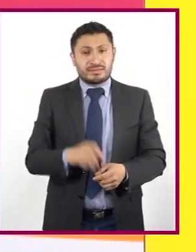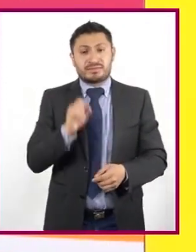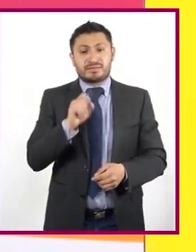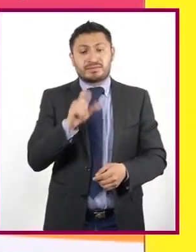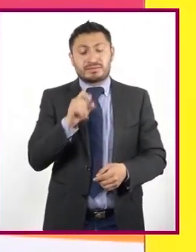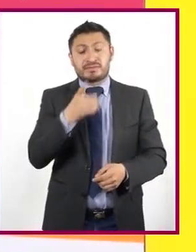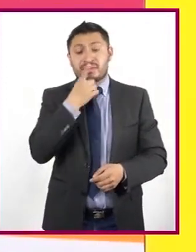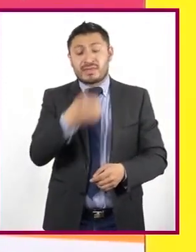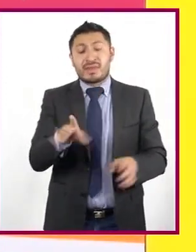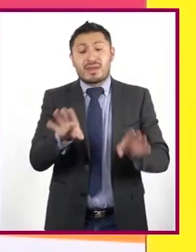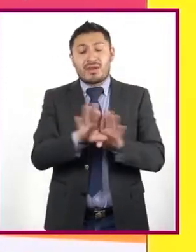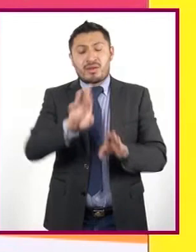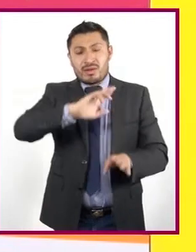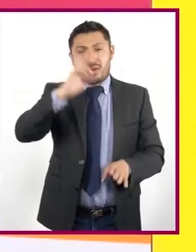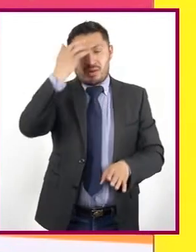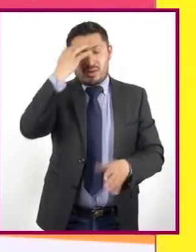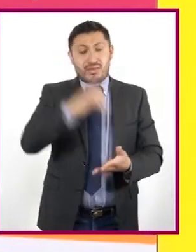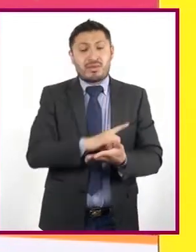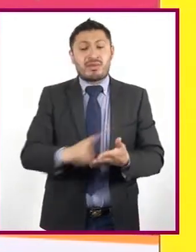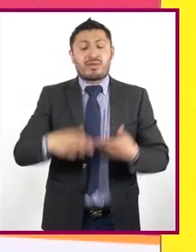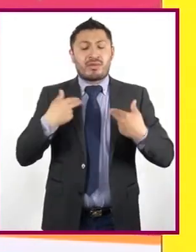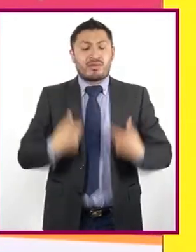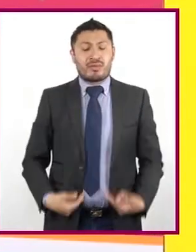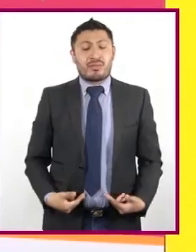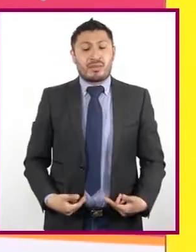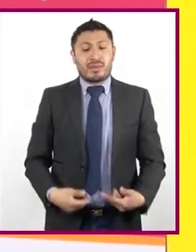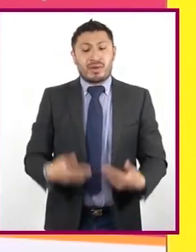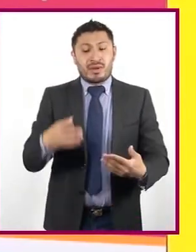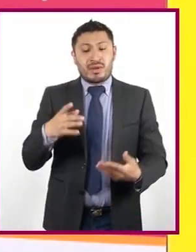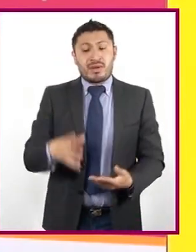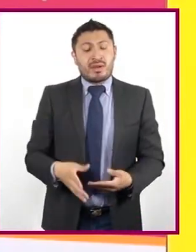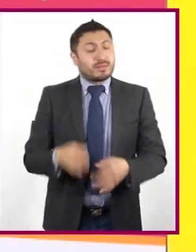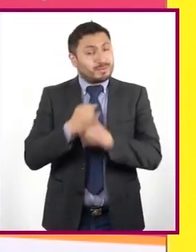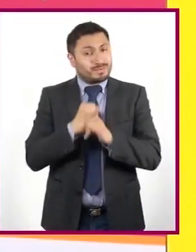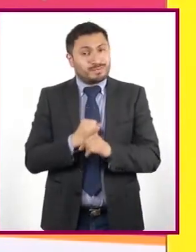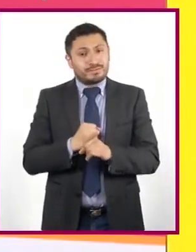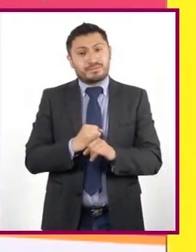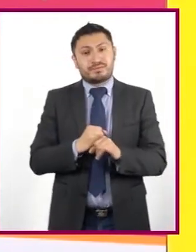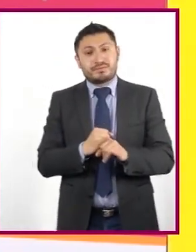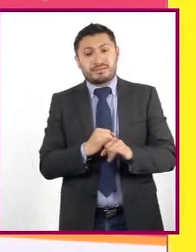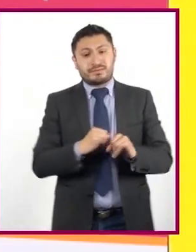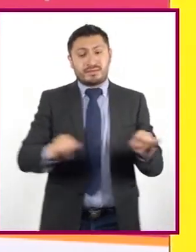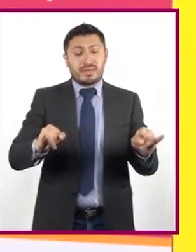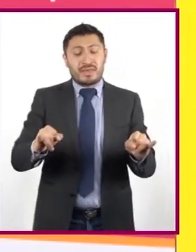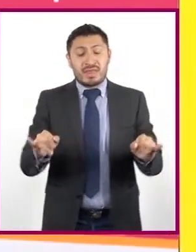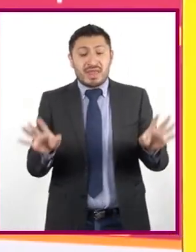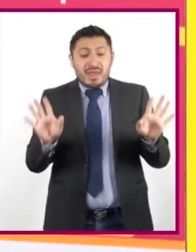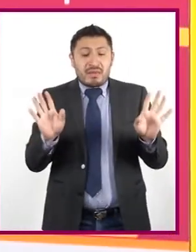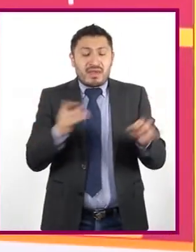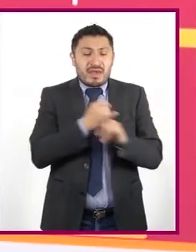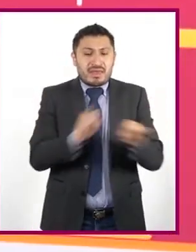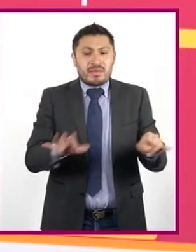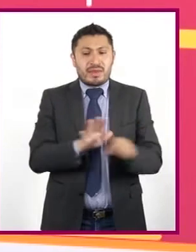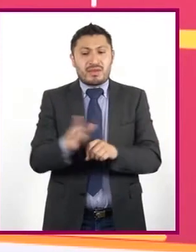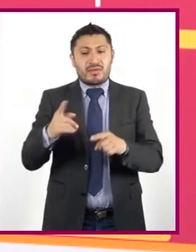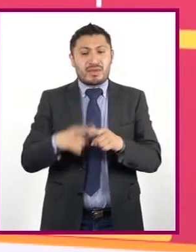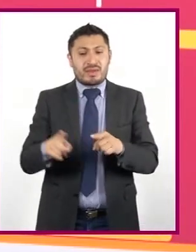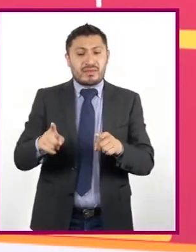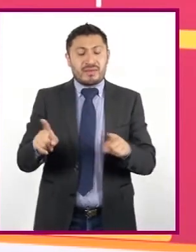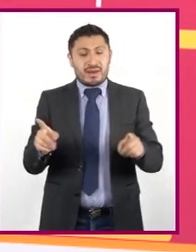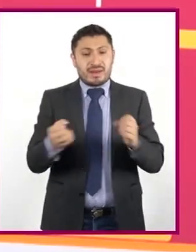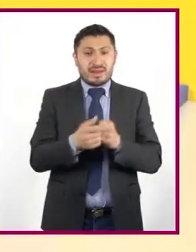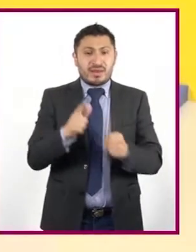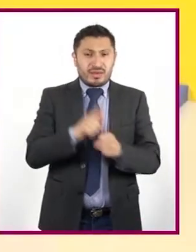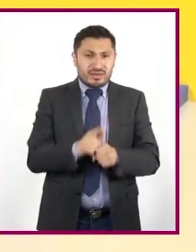que el reconocimiento de los derechos humanos se da independientemente de las diferencias sociales, físicas o